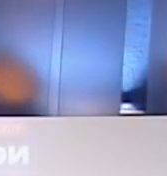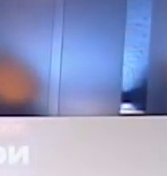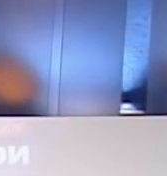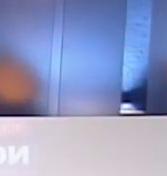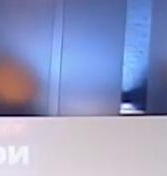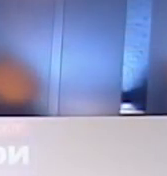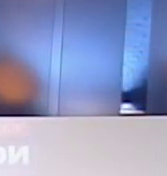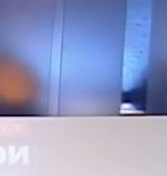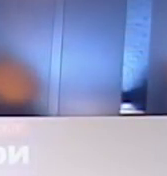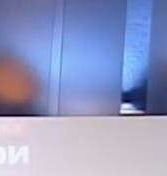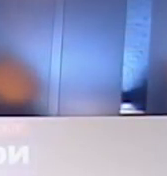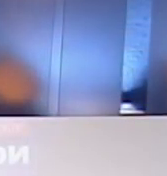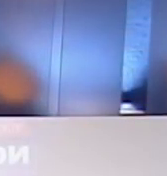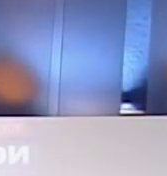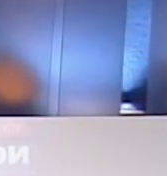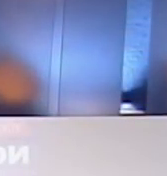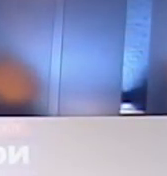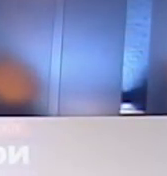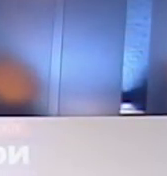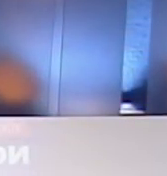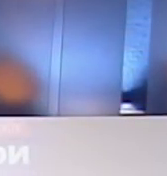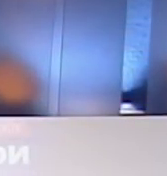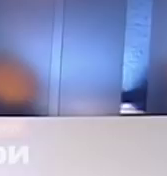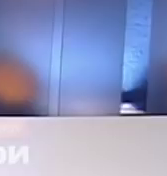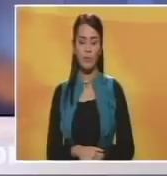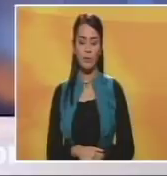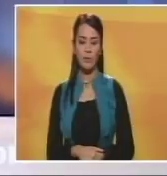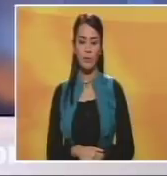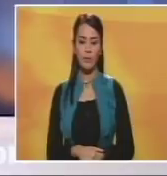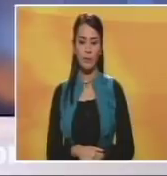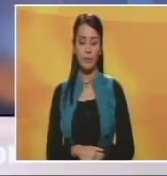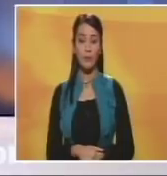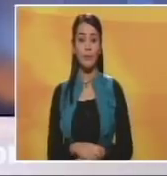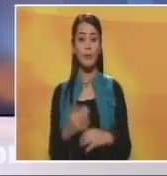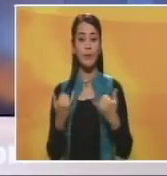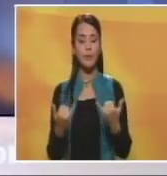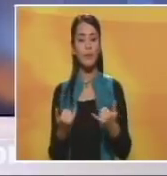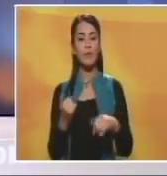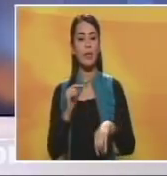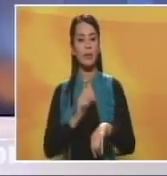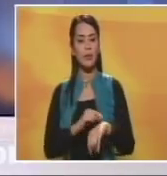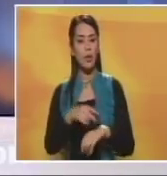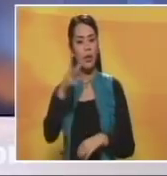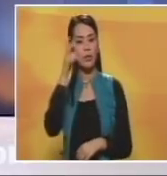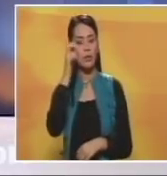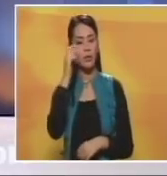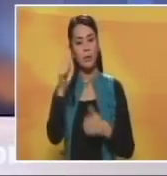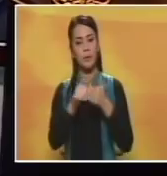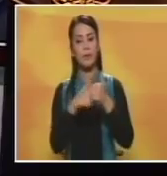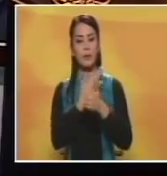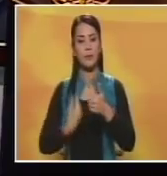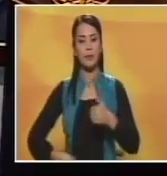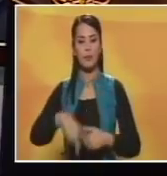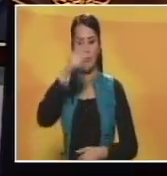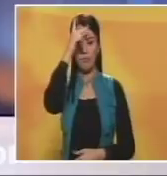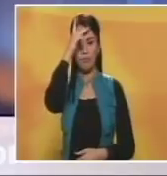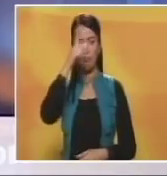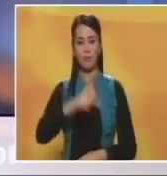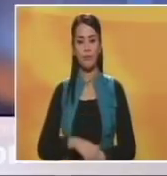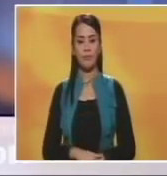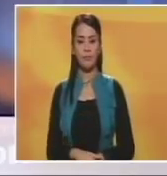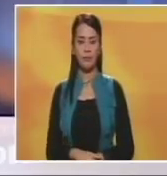A esta hora escuchemos a Tarek El Aizami, vicepresidente para el área económica, precisamente haciendo anuncios en materia económica. El sector